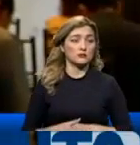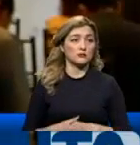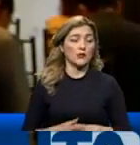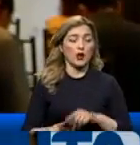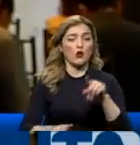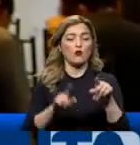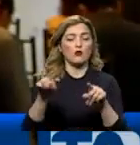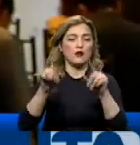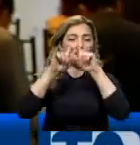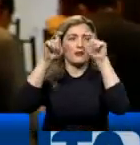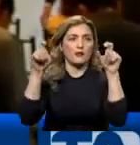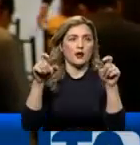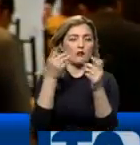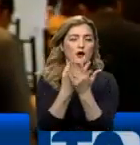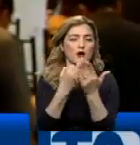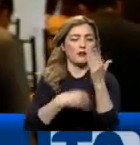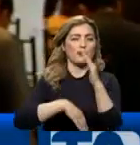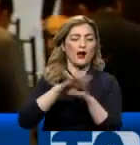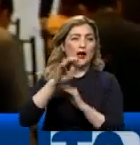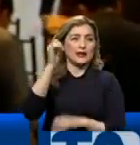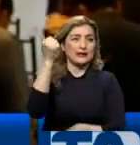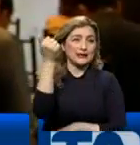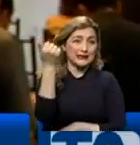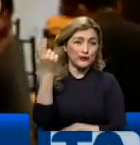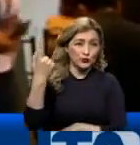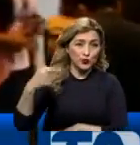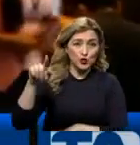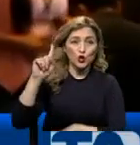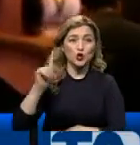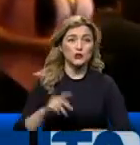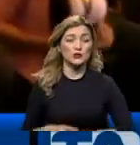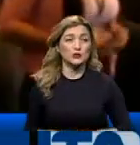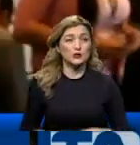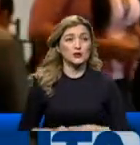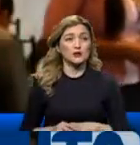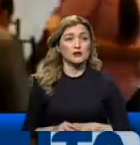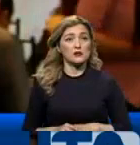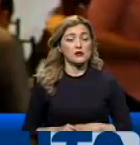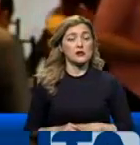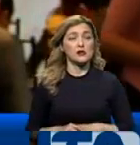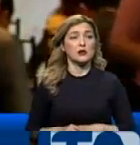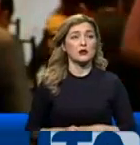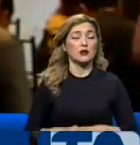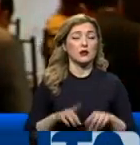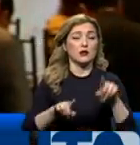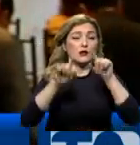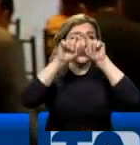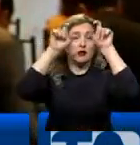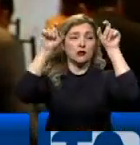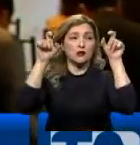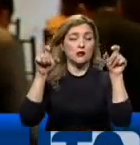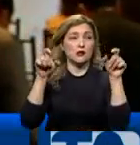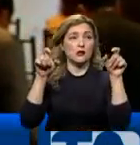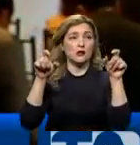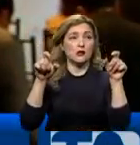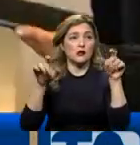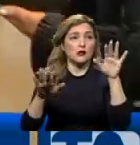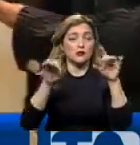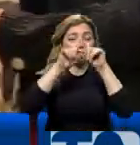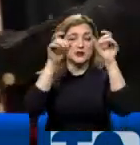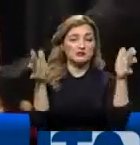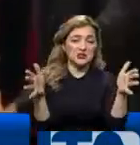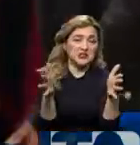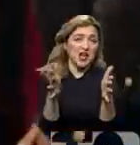que facturan por sobre los 10 millones, porque eso eximiría a las empresas que son catalogadas como